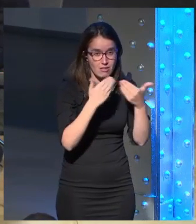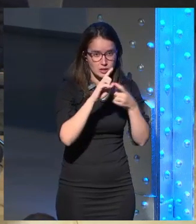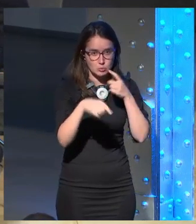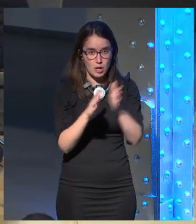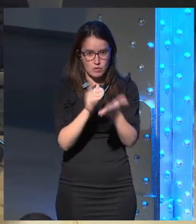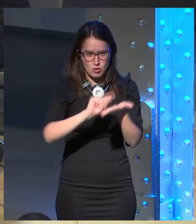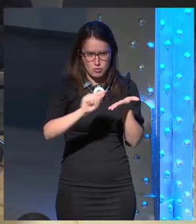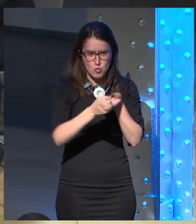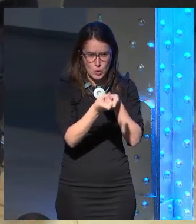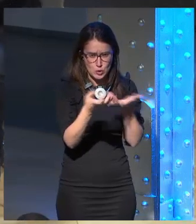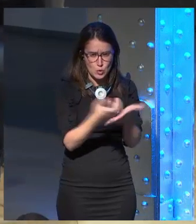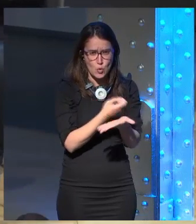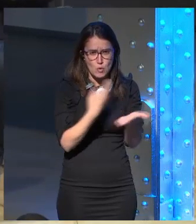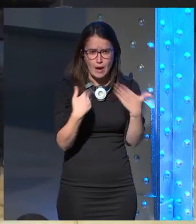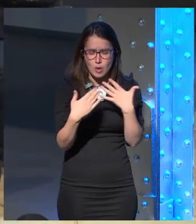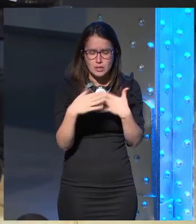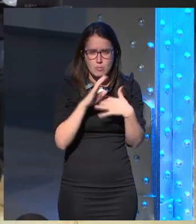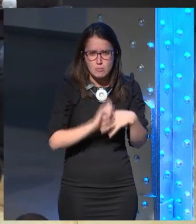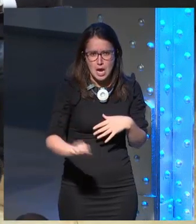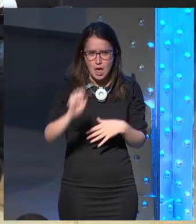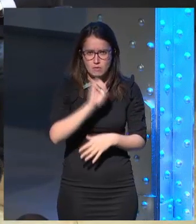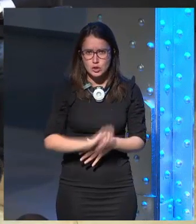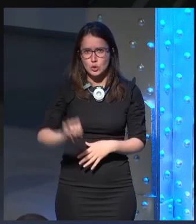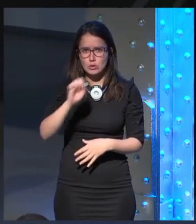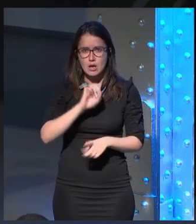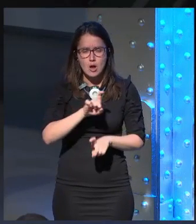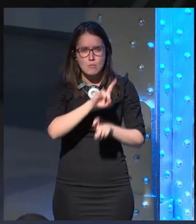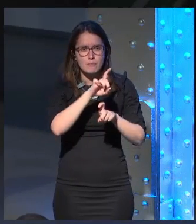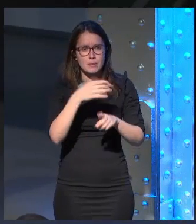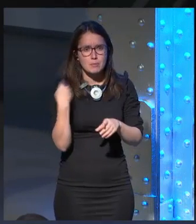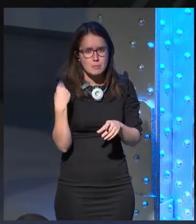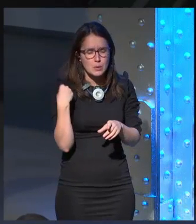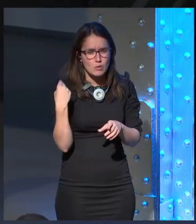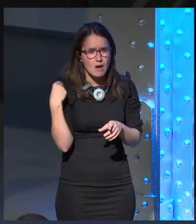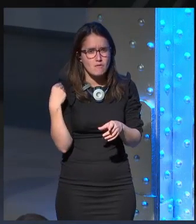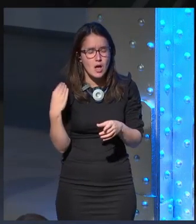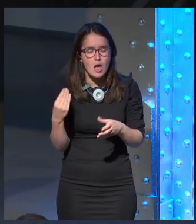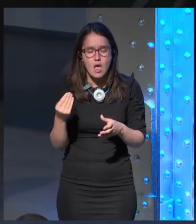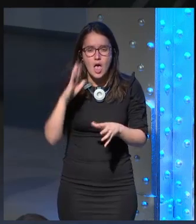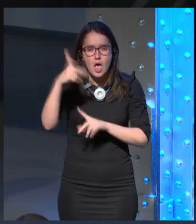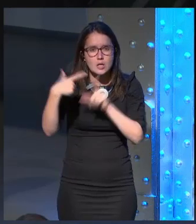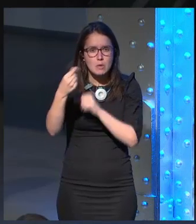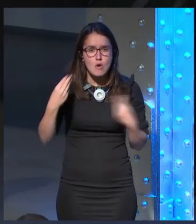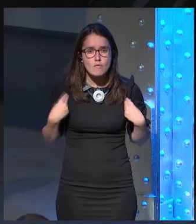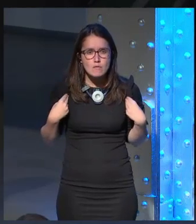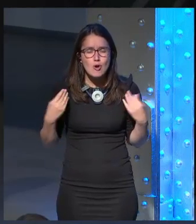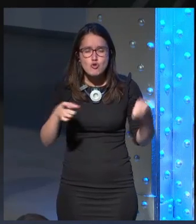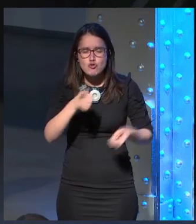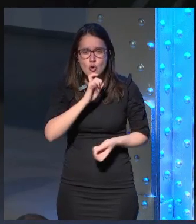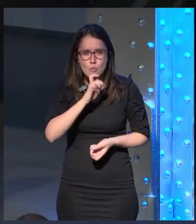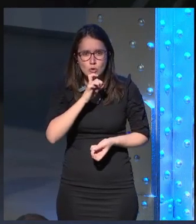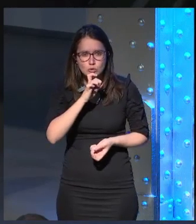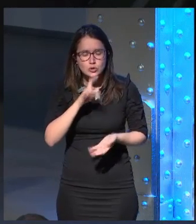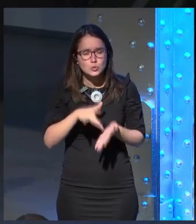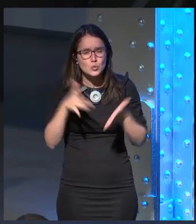una conversación estupenda y él preguntaba, él quería saber cómo era eso de vivir en el espacio. Te